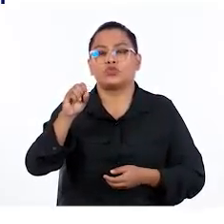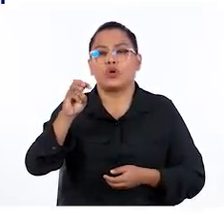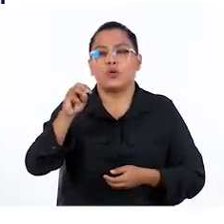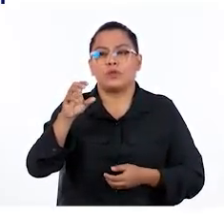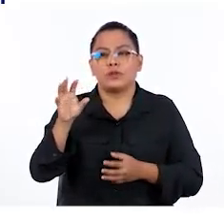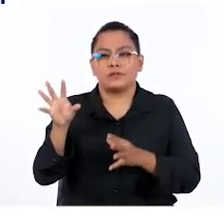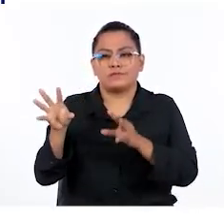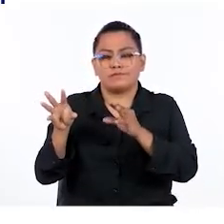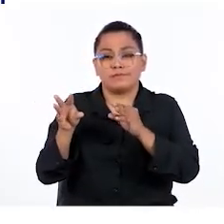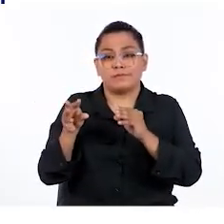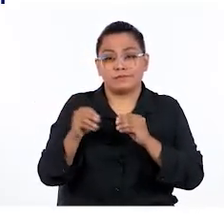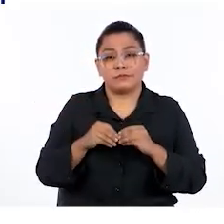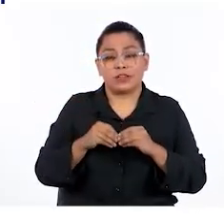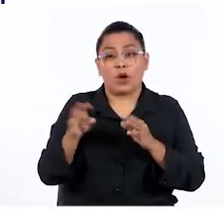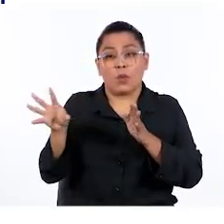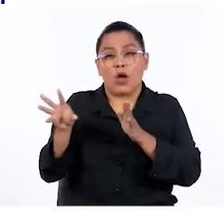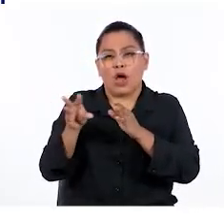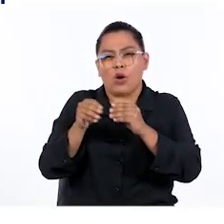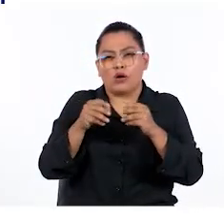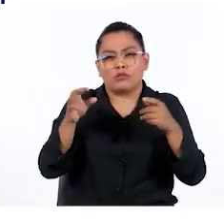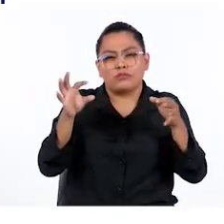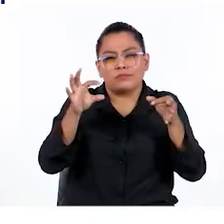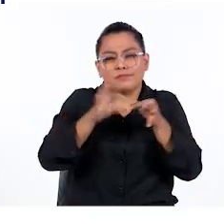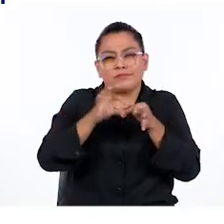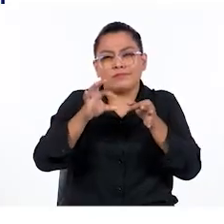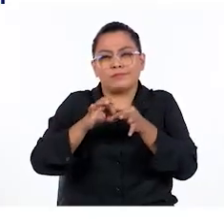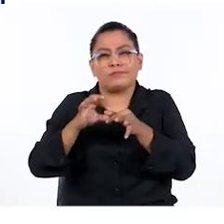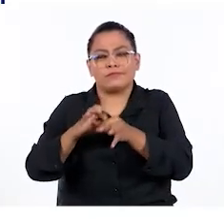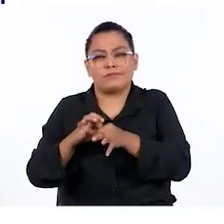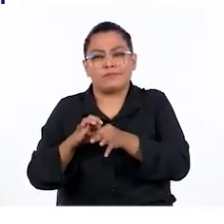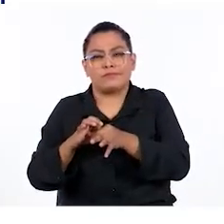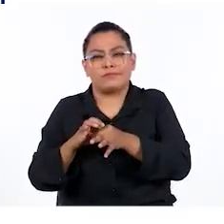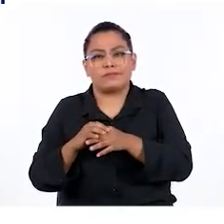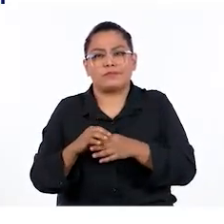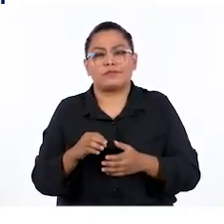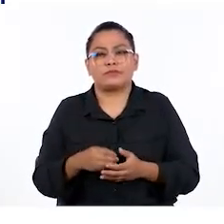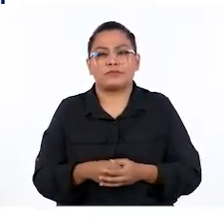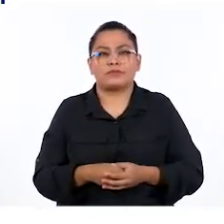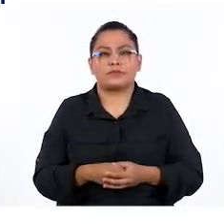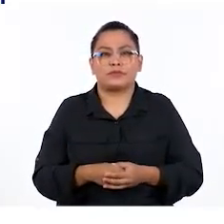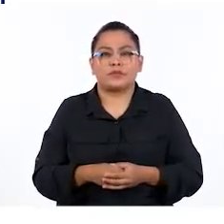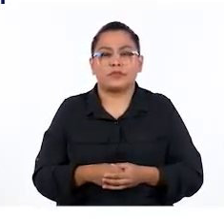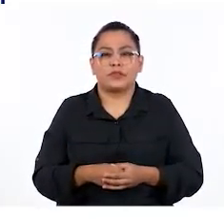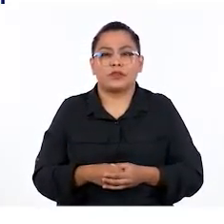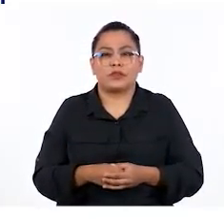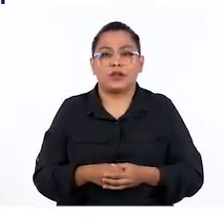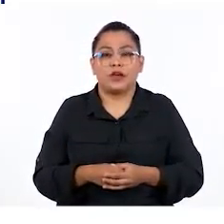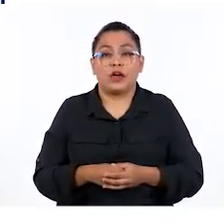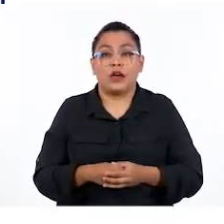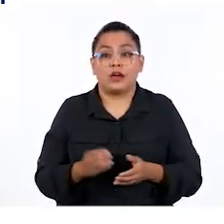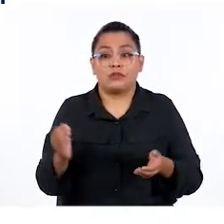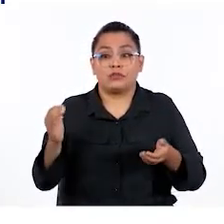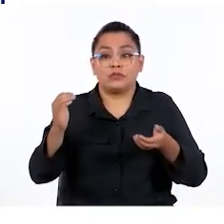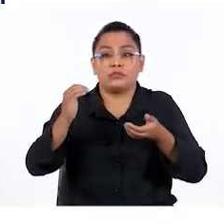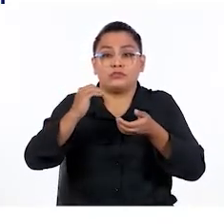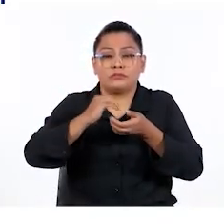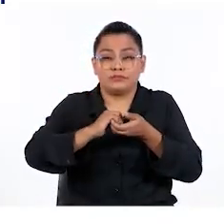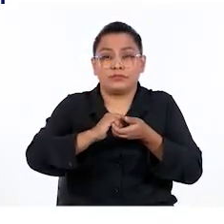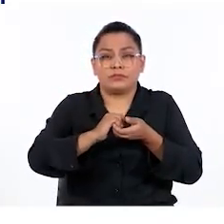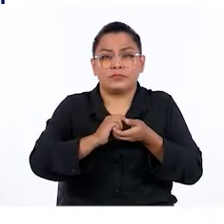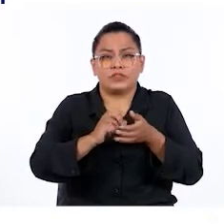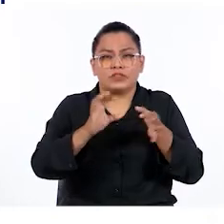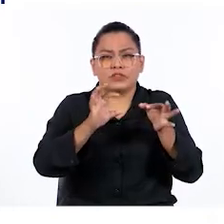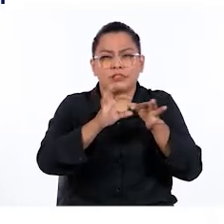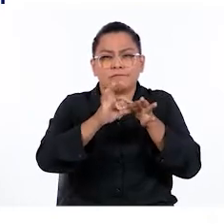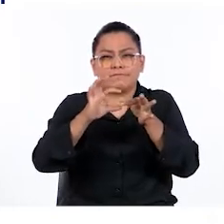estos aminoácidos los va uniendo como si formara una columna de ladrillos en una cadena o